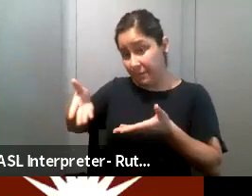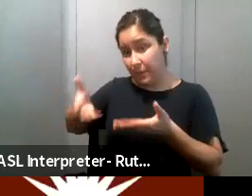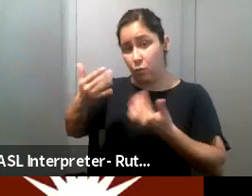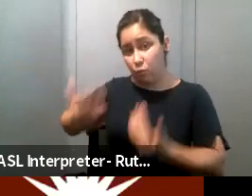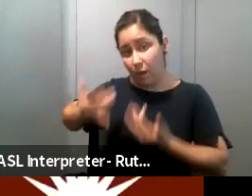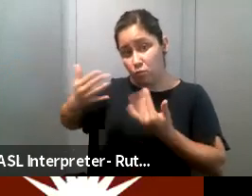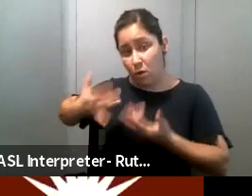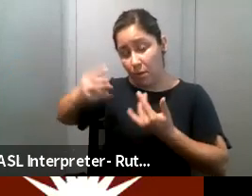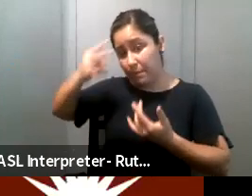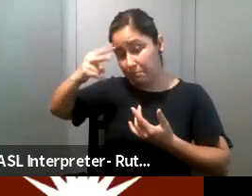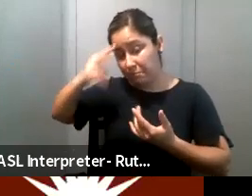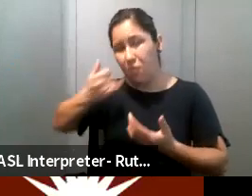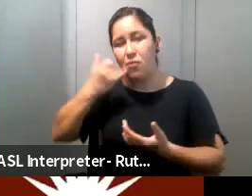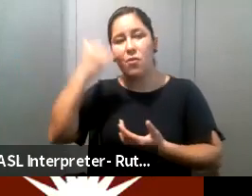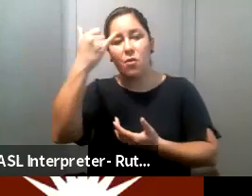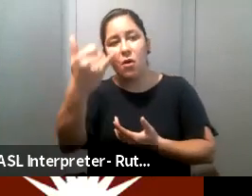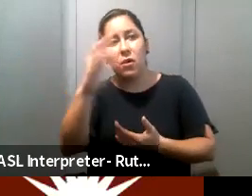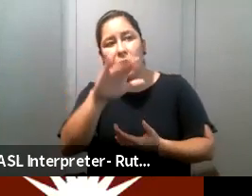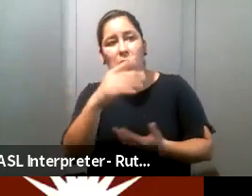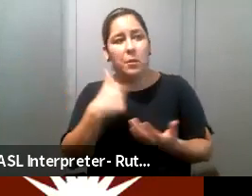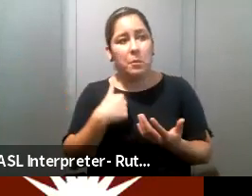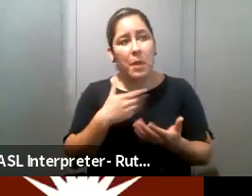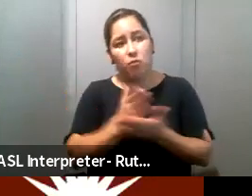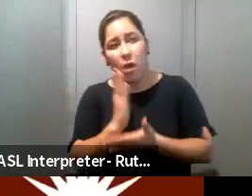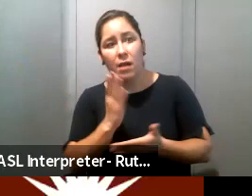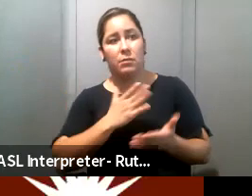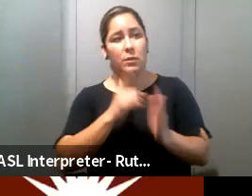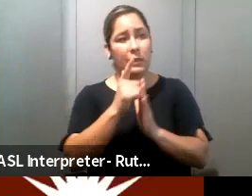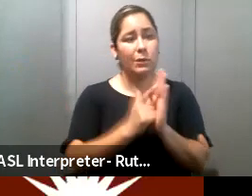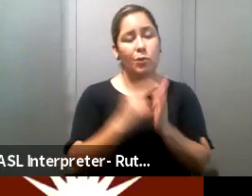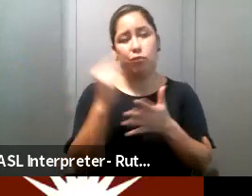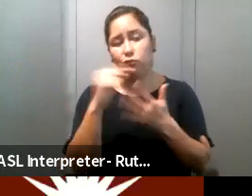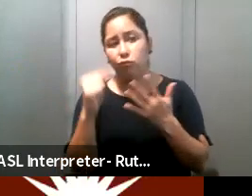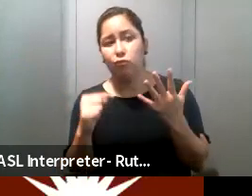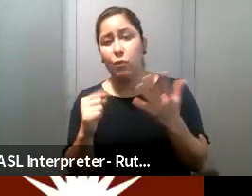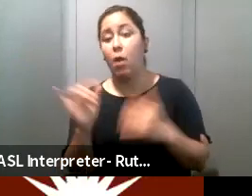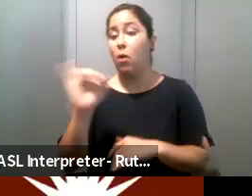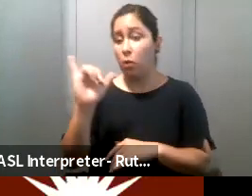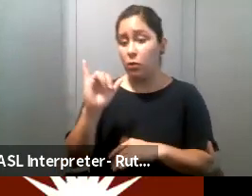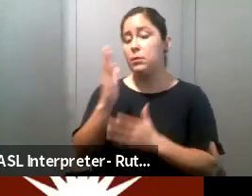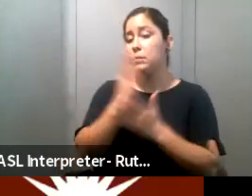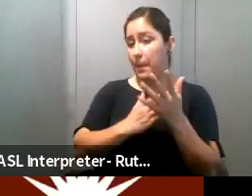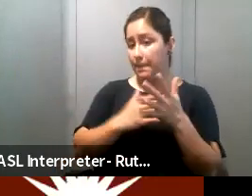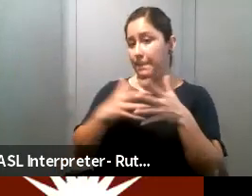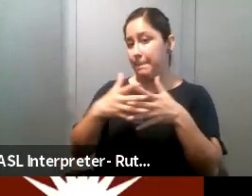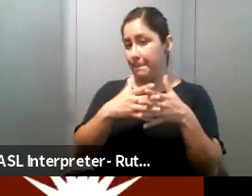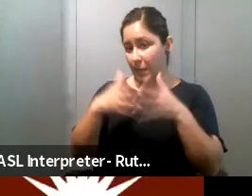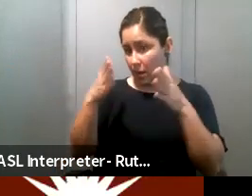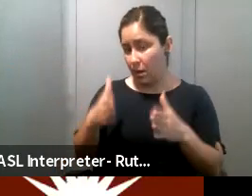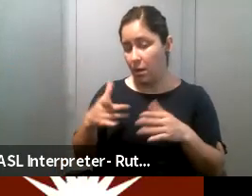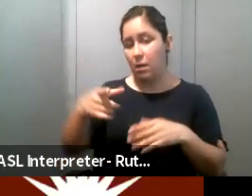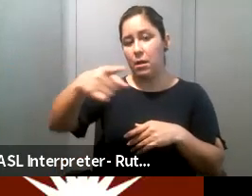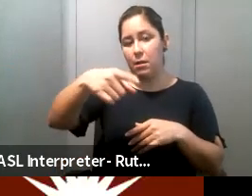saber qué es lo que pueden hacer estando fuera del país. Incluso familiares dentro del país también nos han llamado y esto